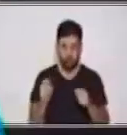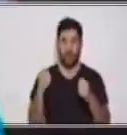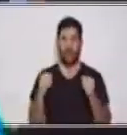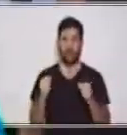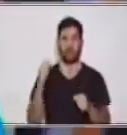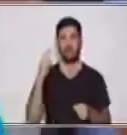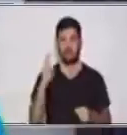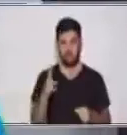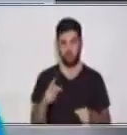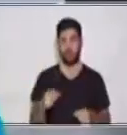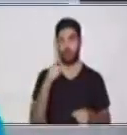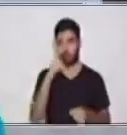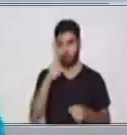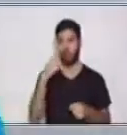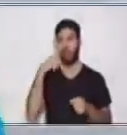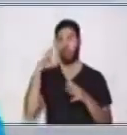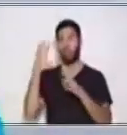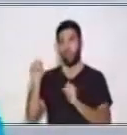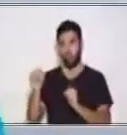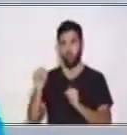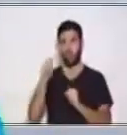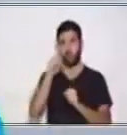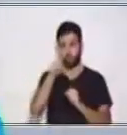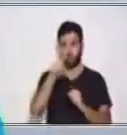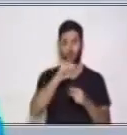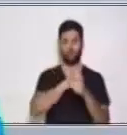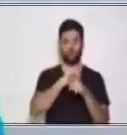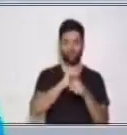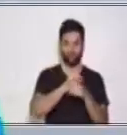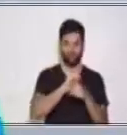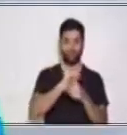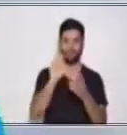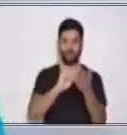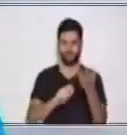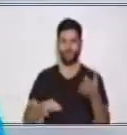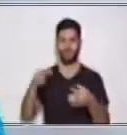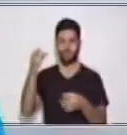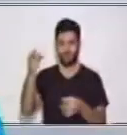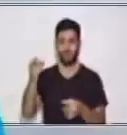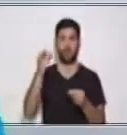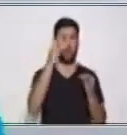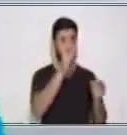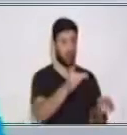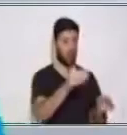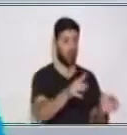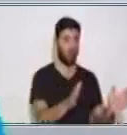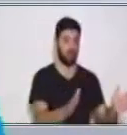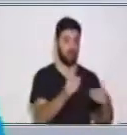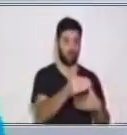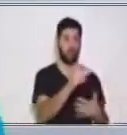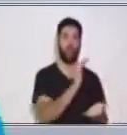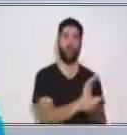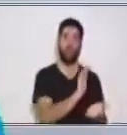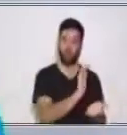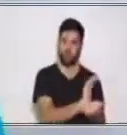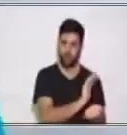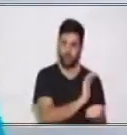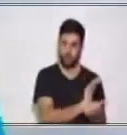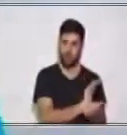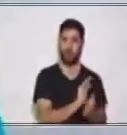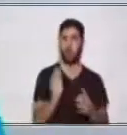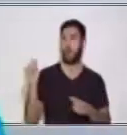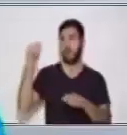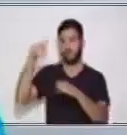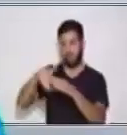Ten presente de guardar todos tus materiales, ya sea en una cajita, en una bolsa, en